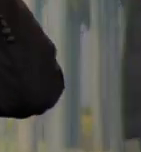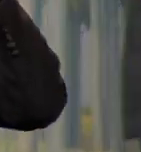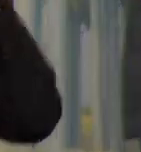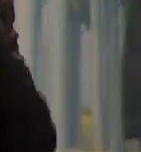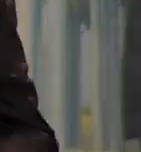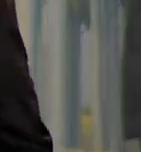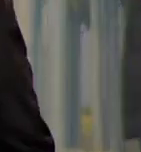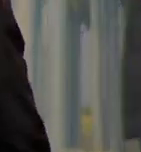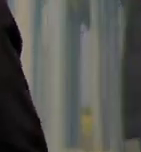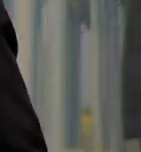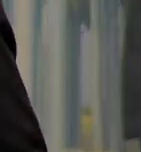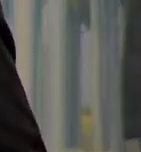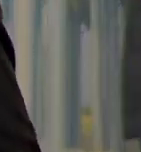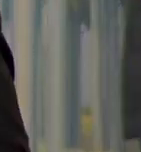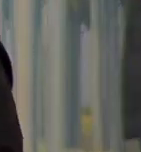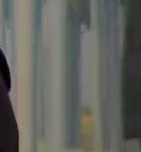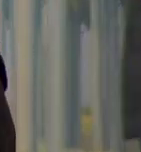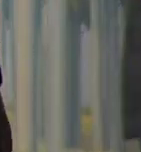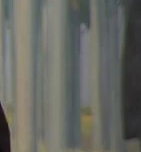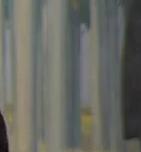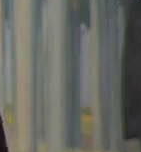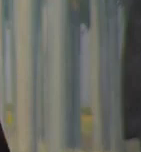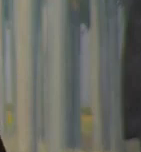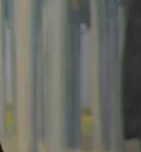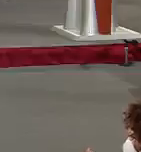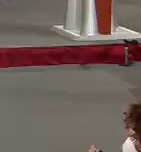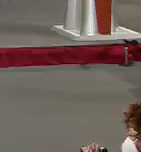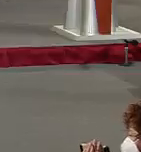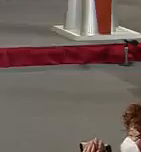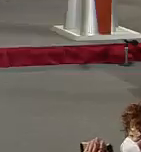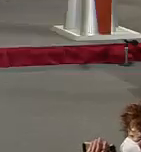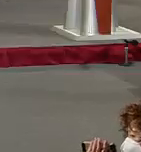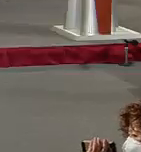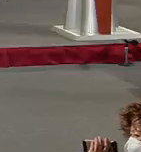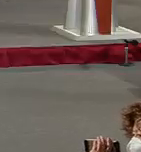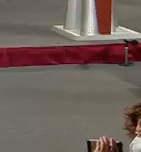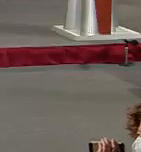Virgen de la Caridad, Virgen de la